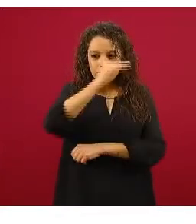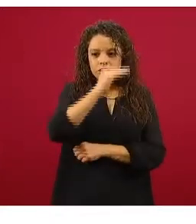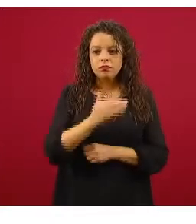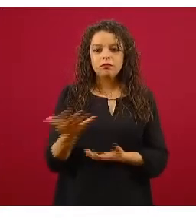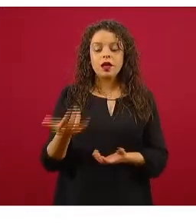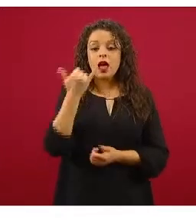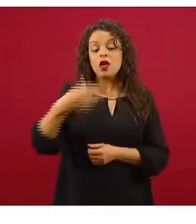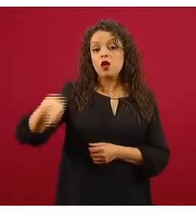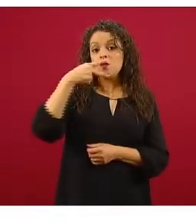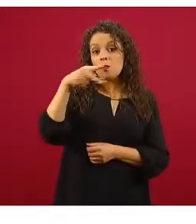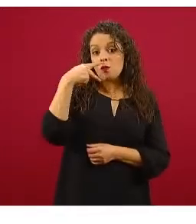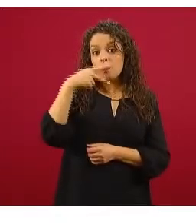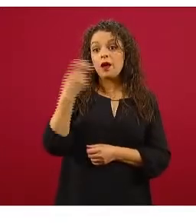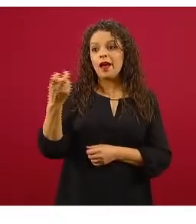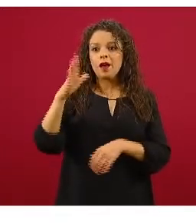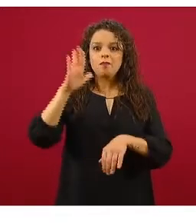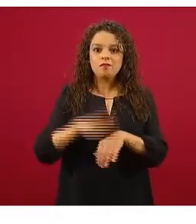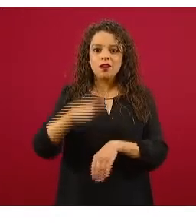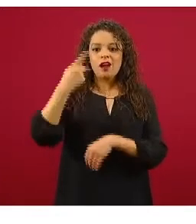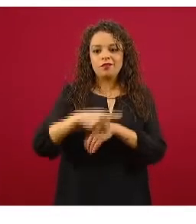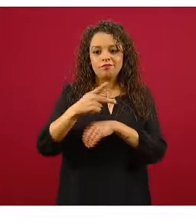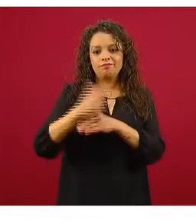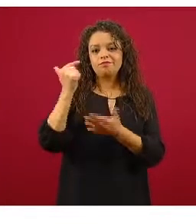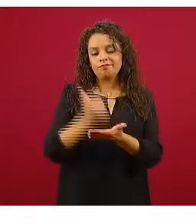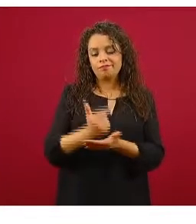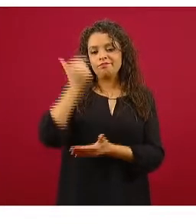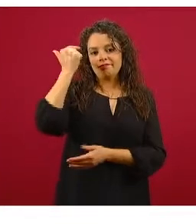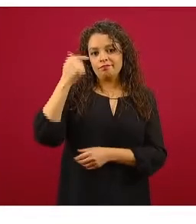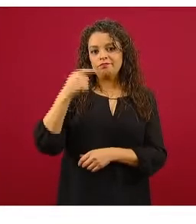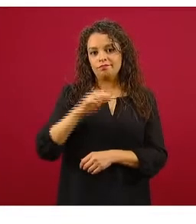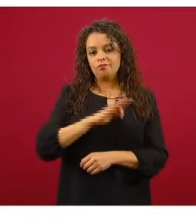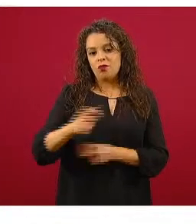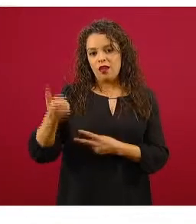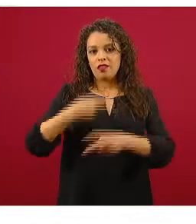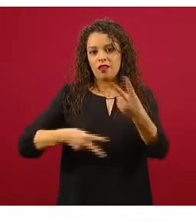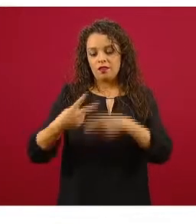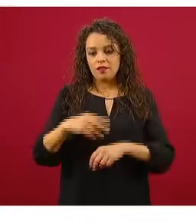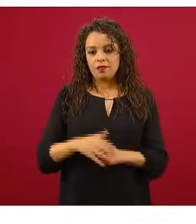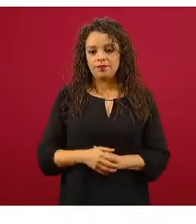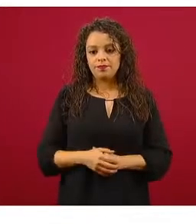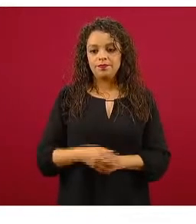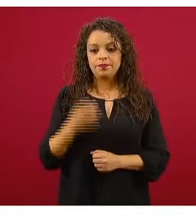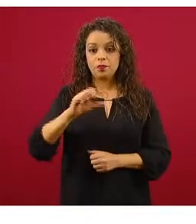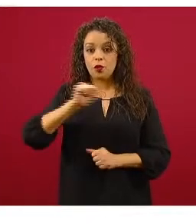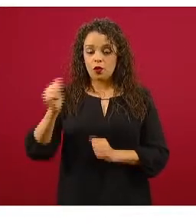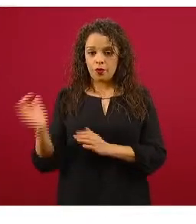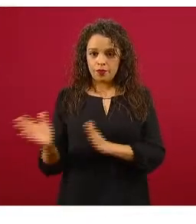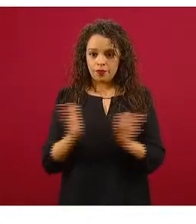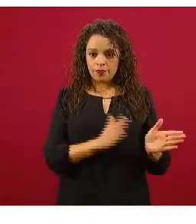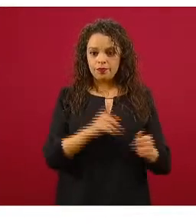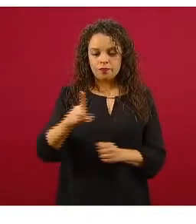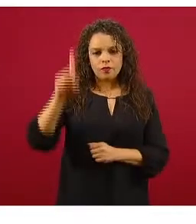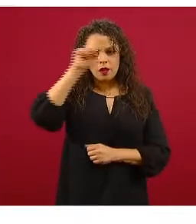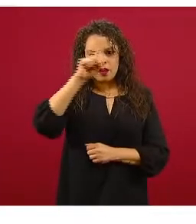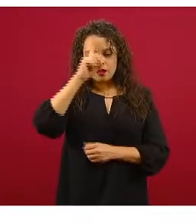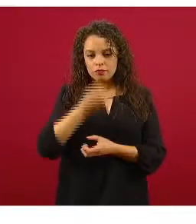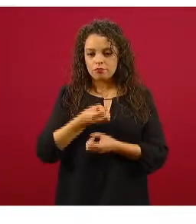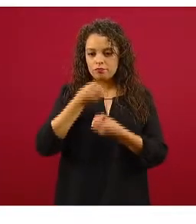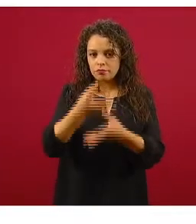grave. La que sigue, por favor. Después de esto, la calculadora da algunas recomendaciones después